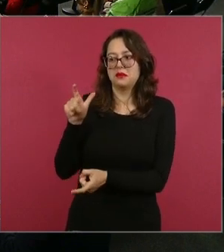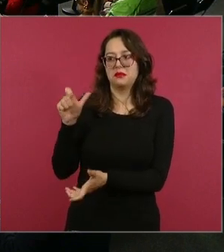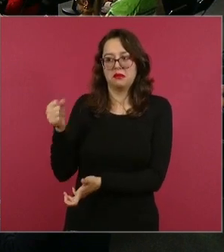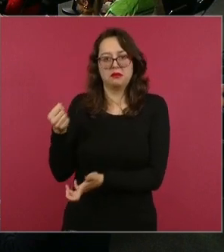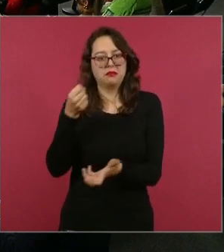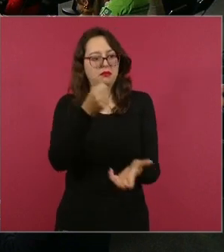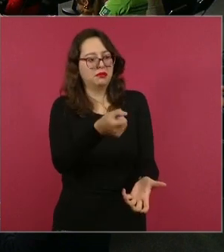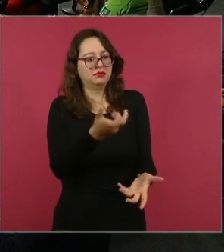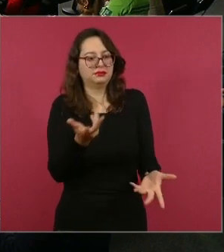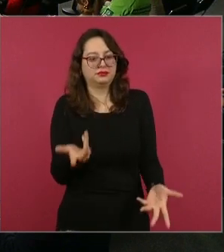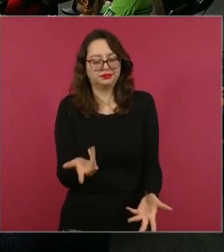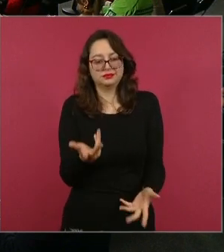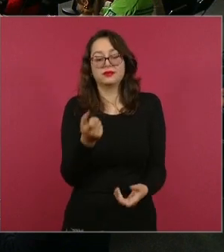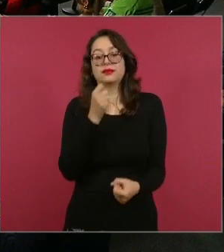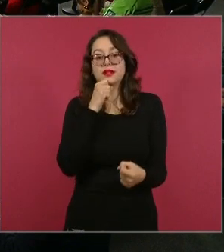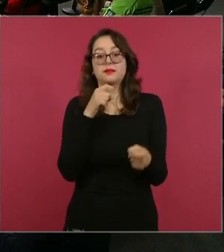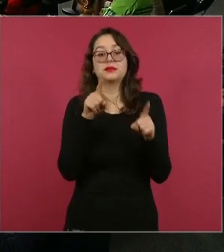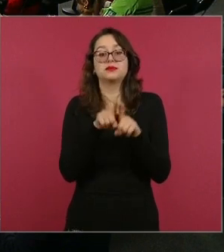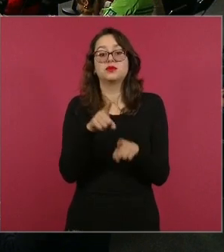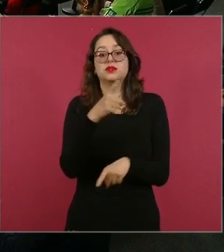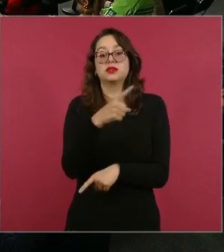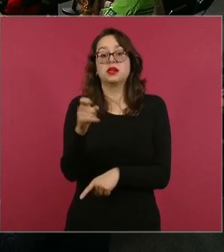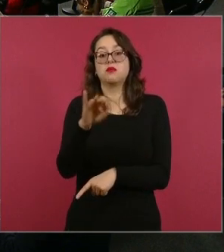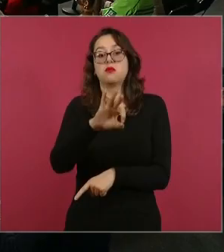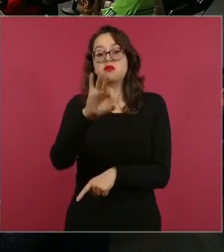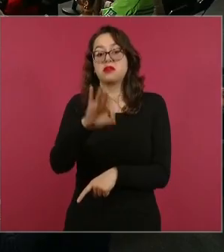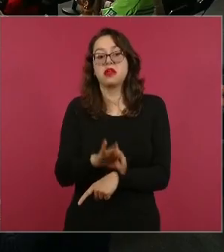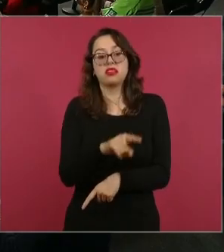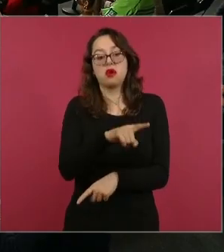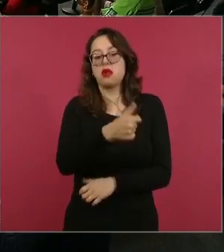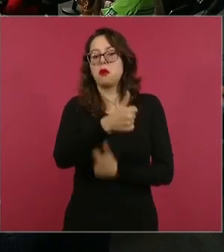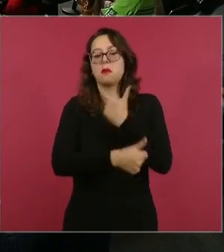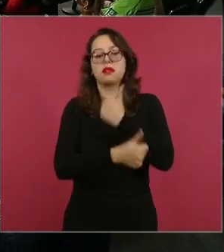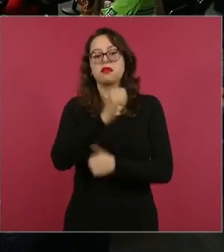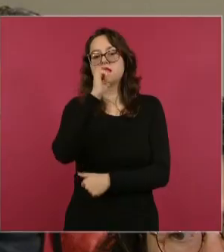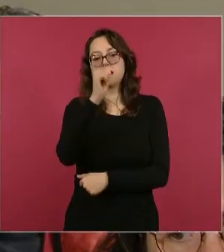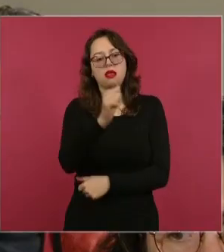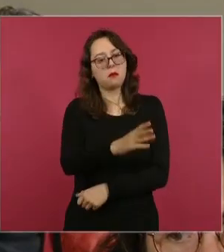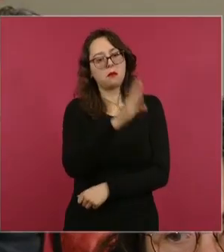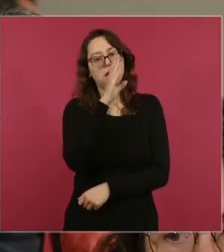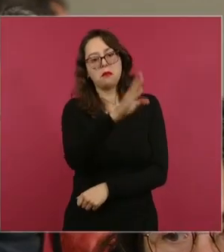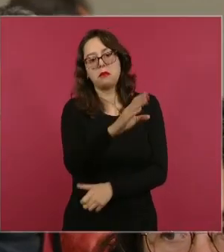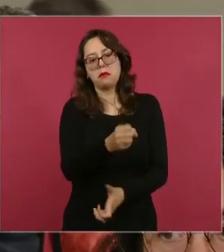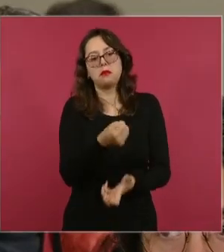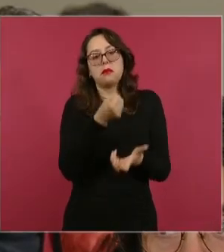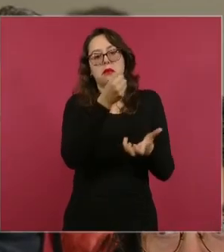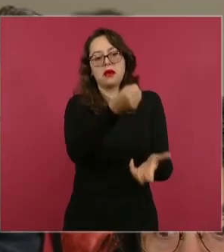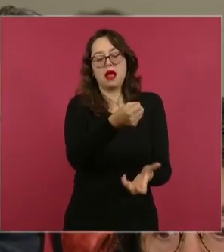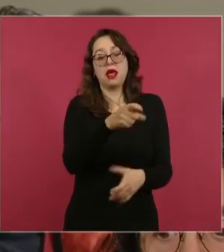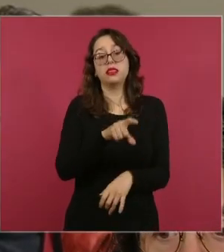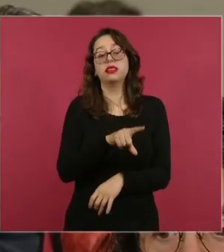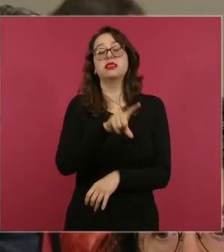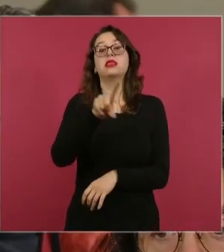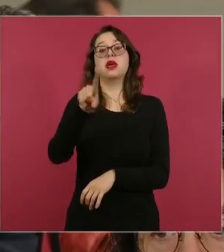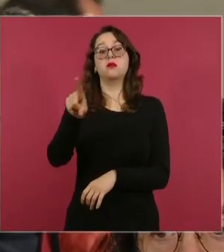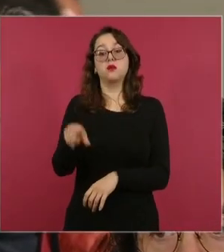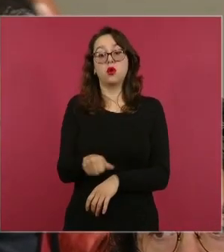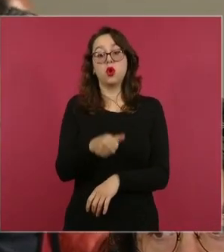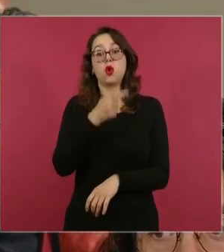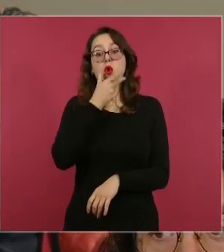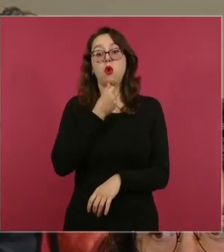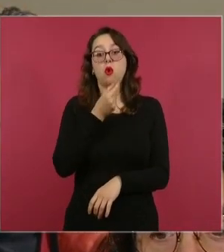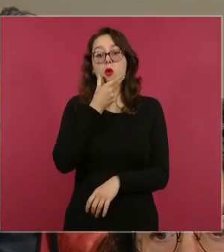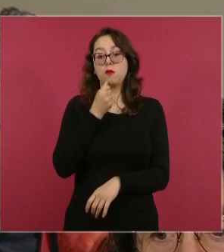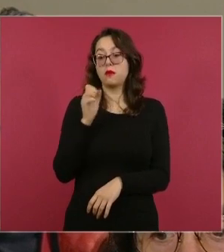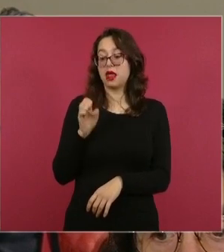100% fueron adjudicaciones directas presidente luego de la muerte de El señor Emilio